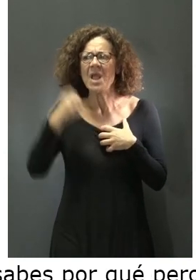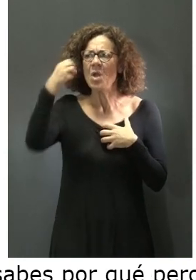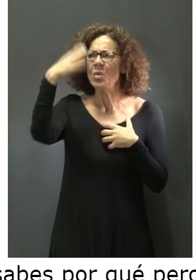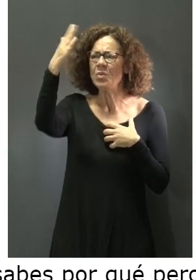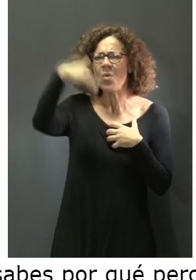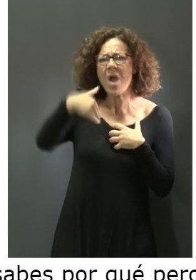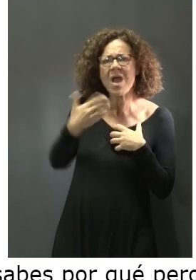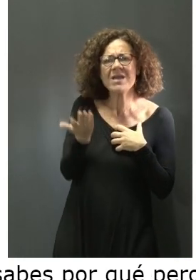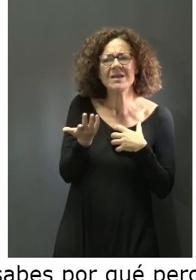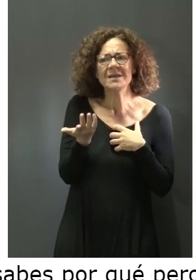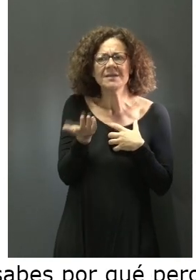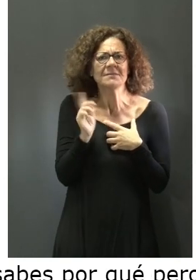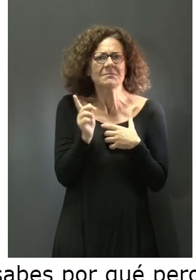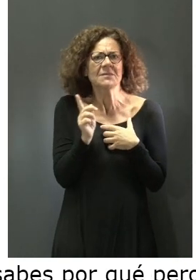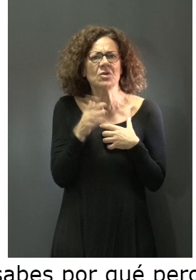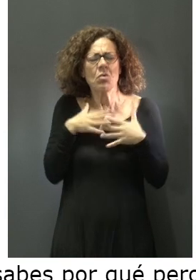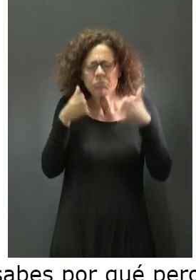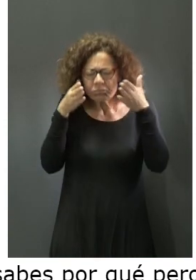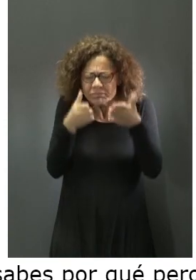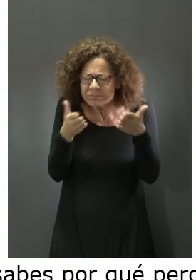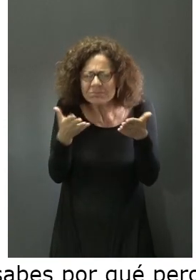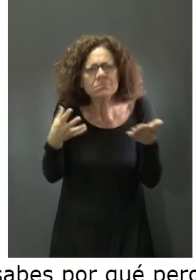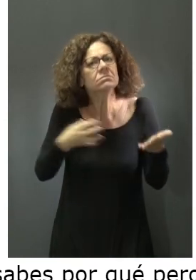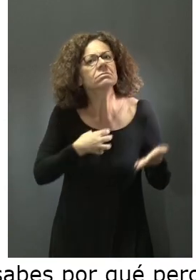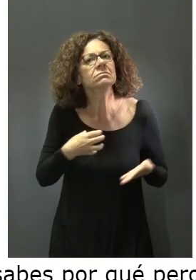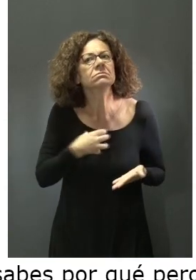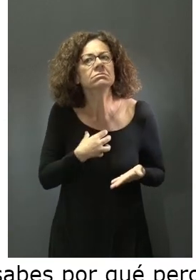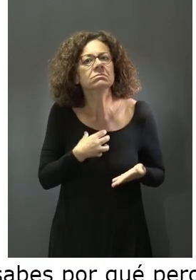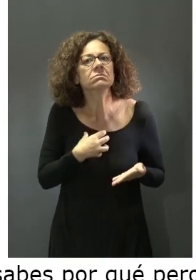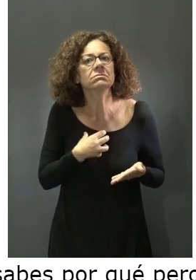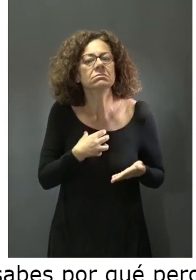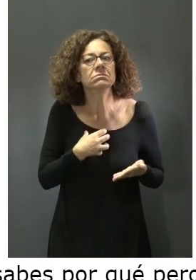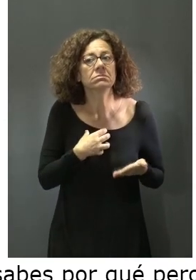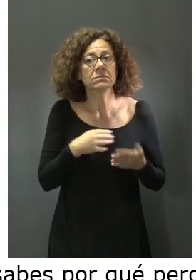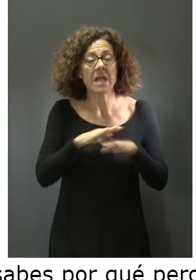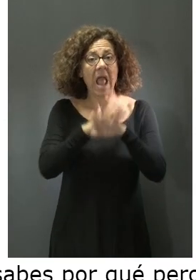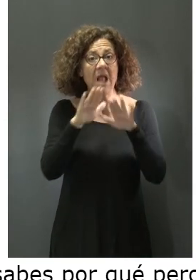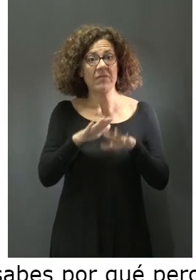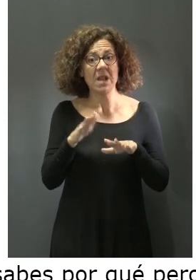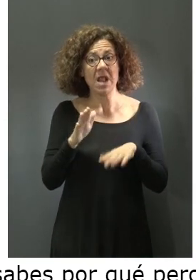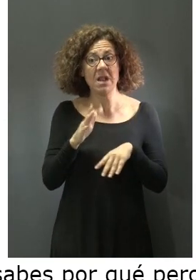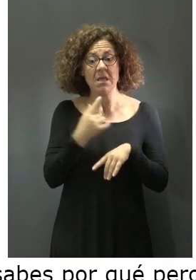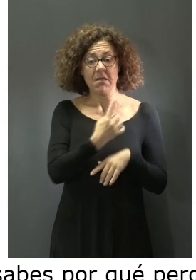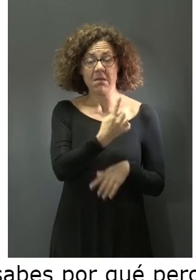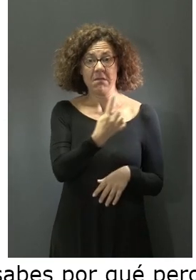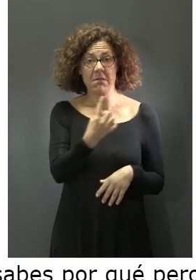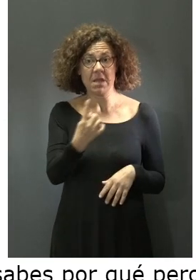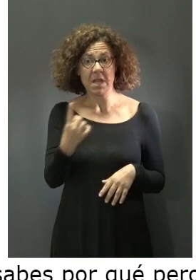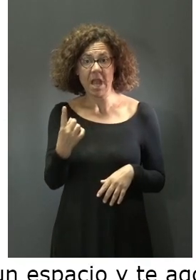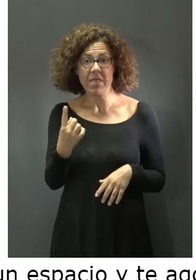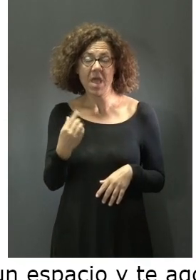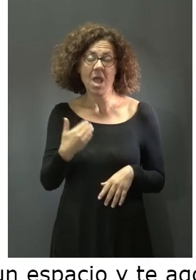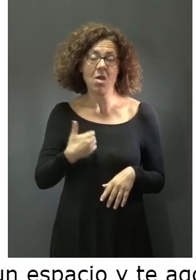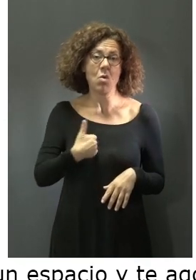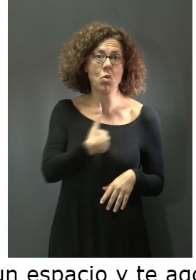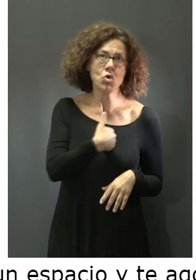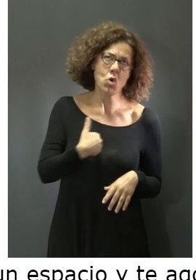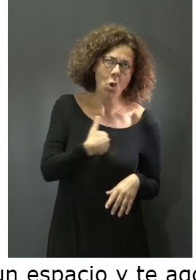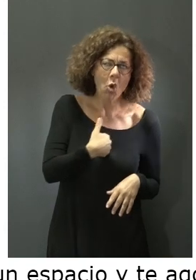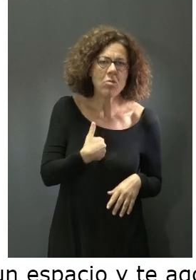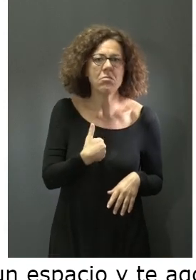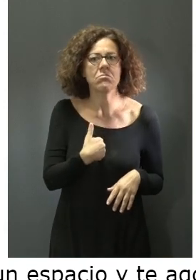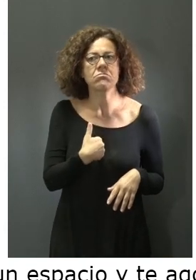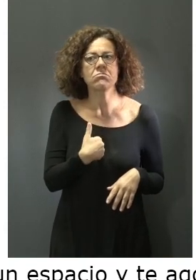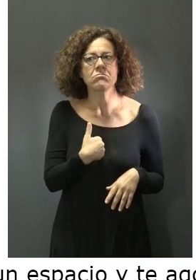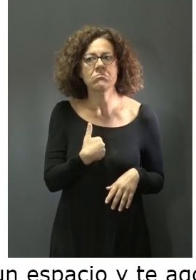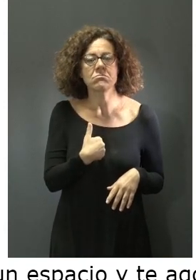iluminación, como que no te concentras. Al final, para cada tipo de rol, por así decirlo, que